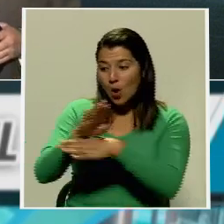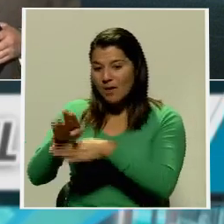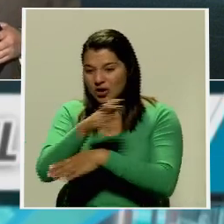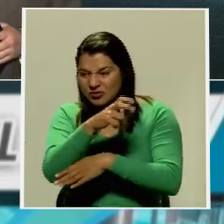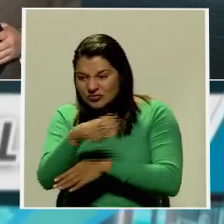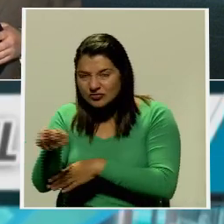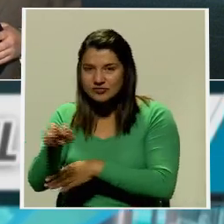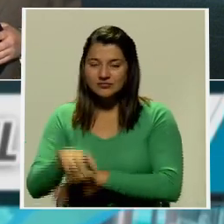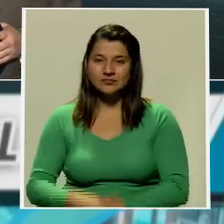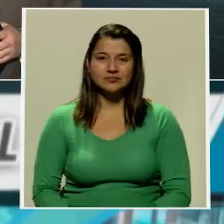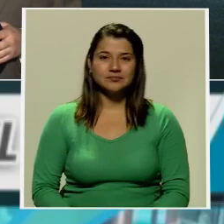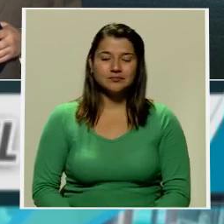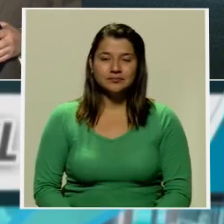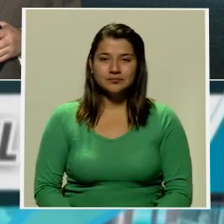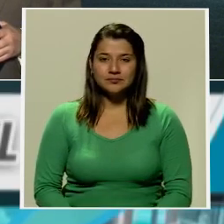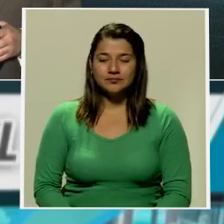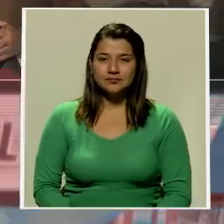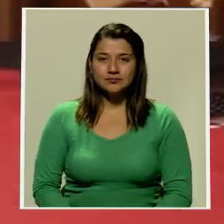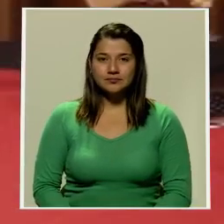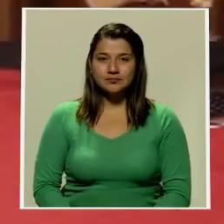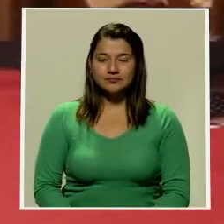llama.